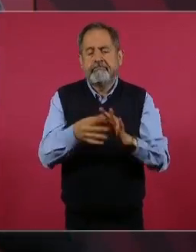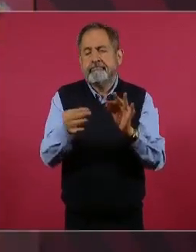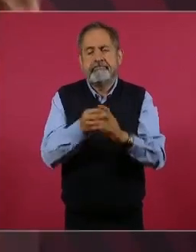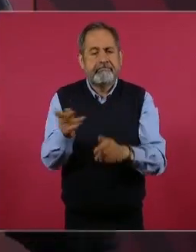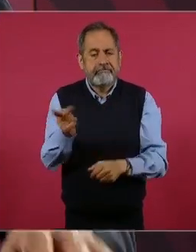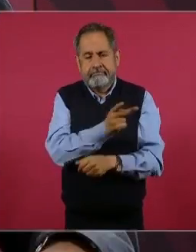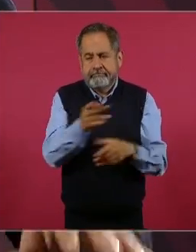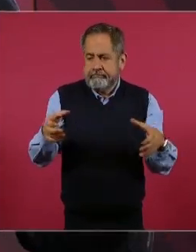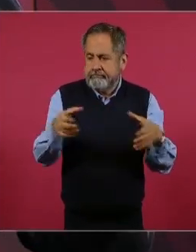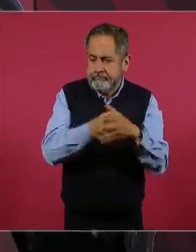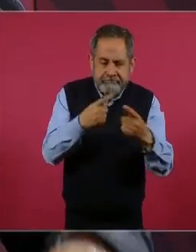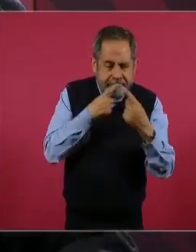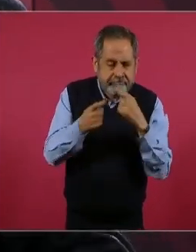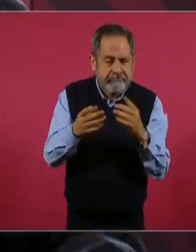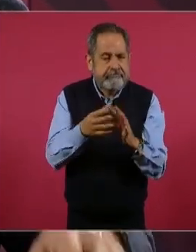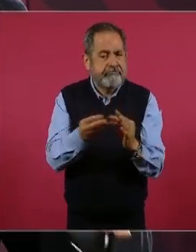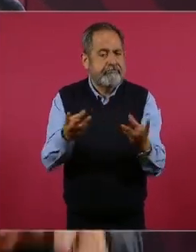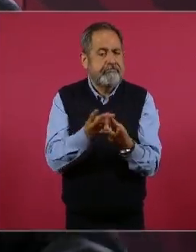entonces ya